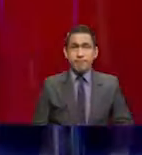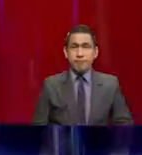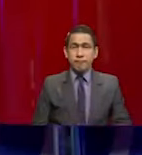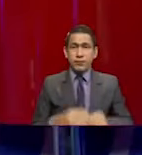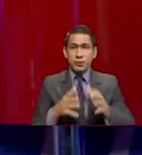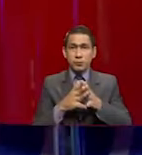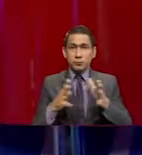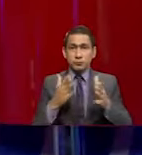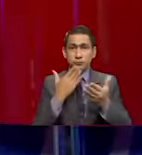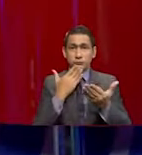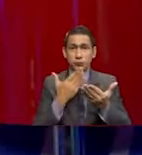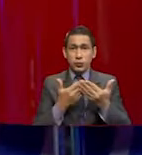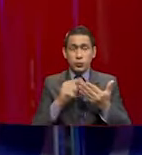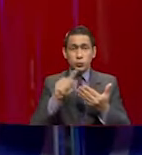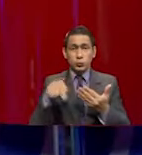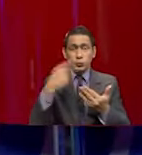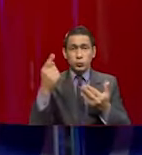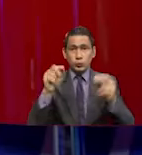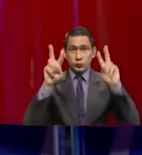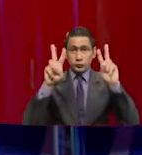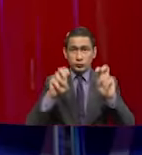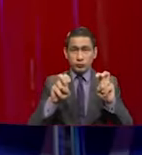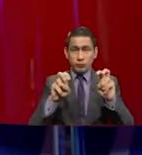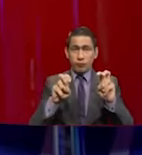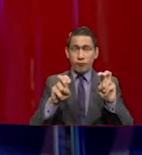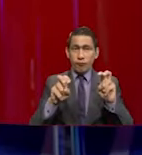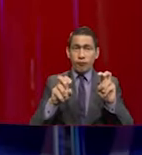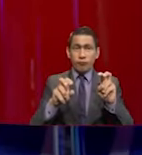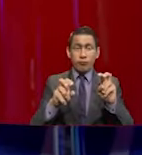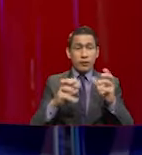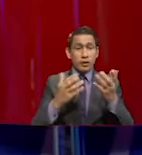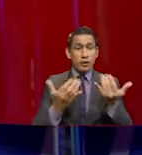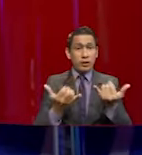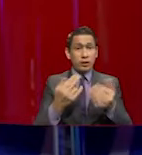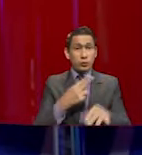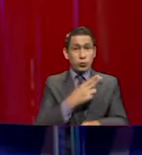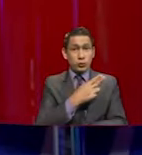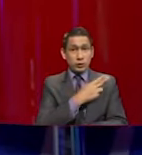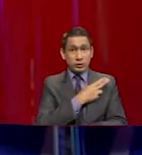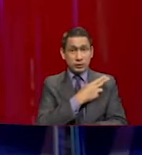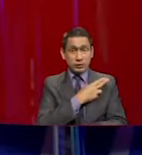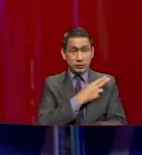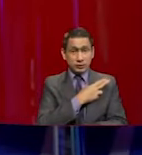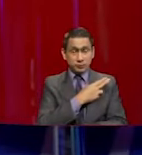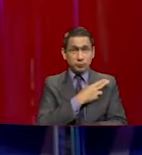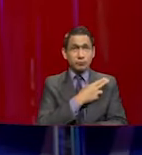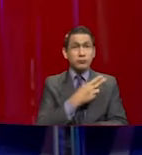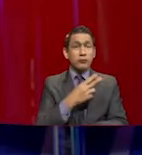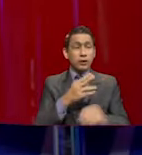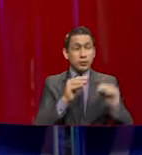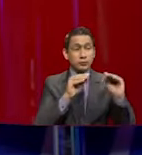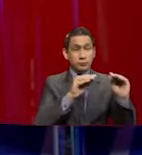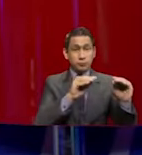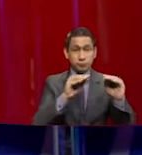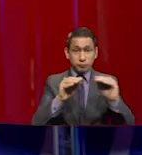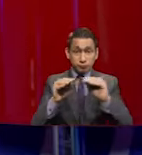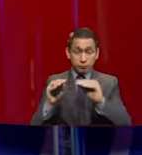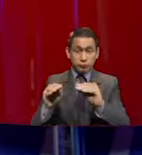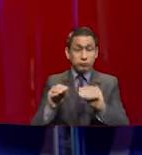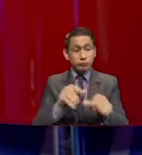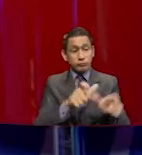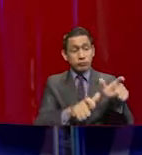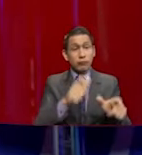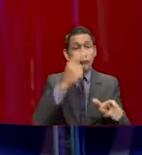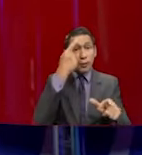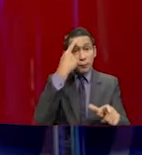Gracias, Daniel. Y en otros temas, por los cambios demográficos, las universidades incluirán materias dirigidas al cuidado de adultos mayores y